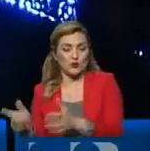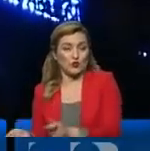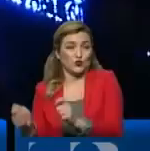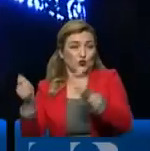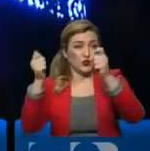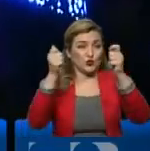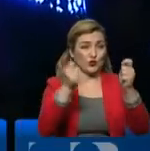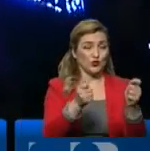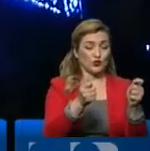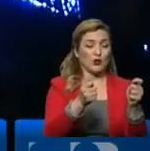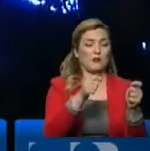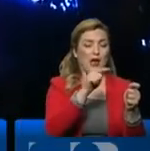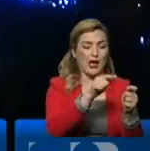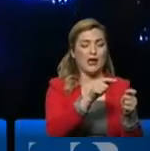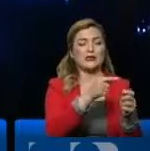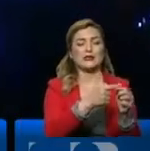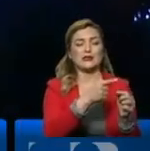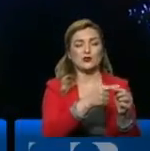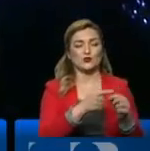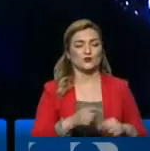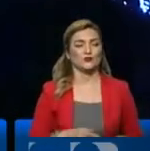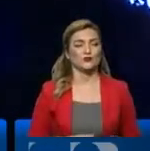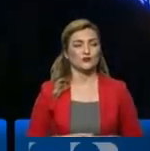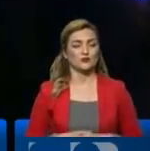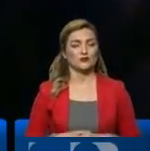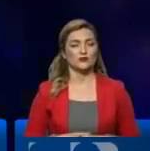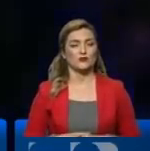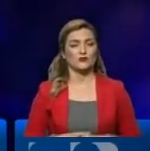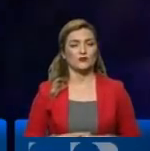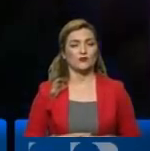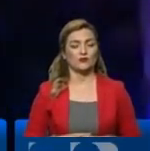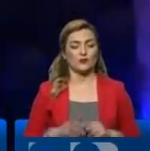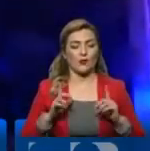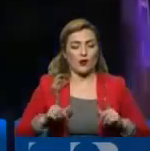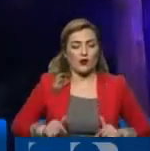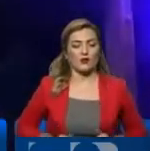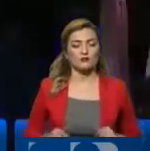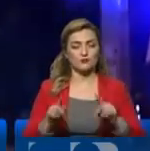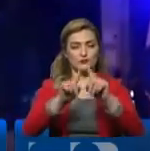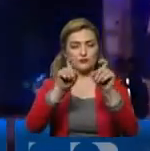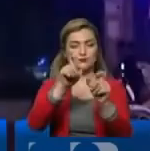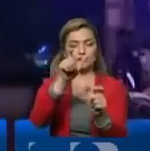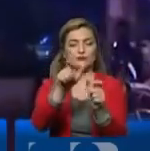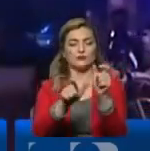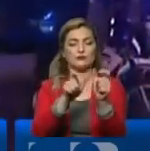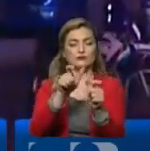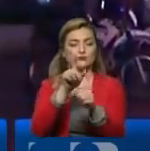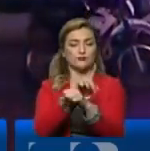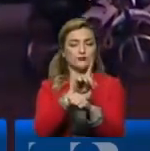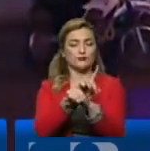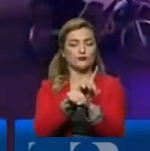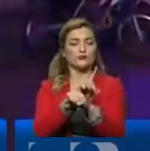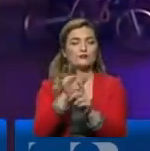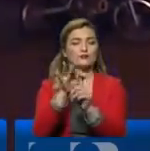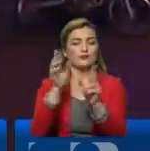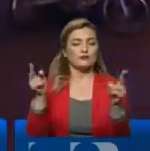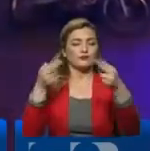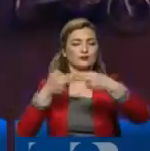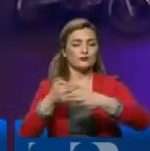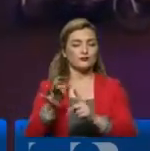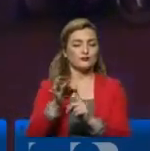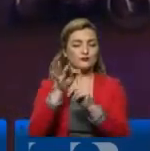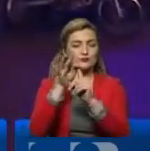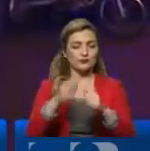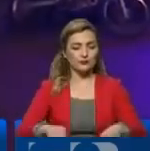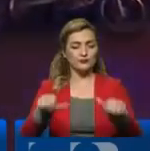de retención en la ciudad capital. Sobre el estado de salud de Daniel Salcedo, consultamos a personal de la unidad de cuidados intensivos de esta casa de salud, que es